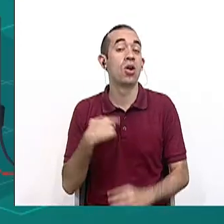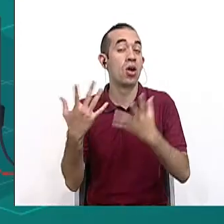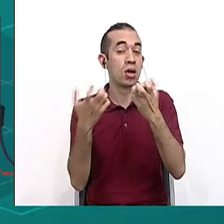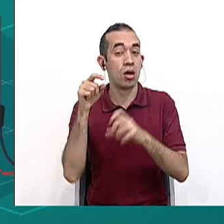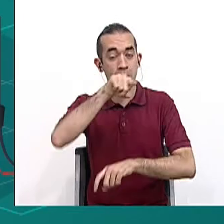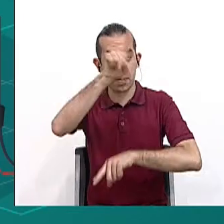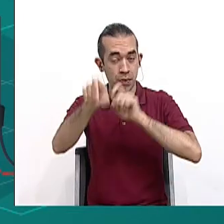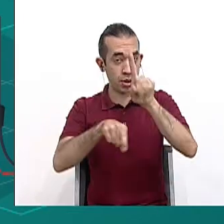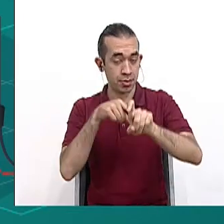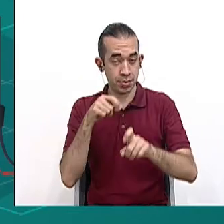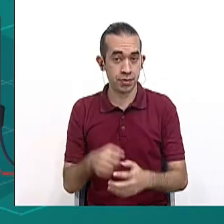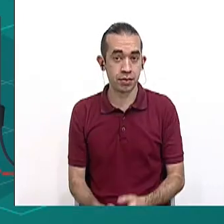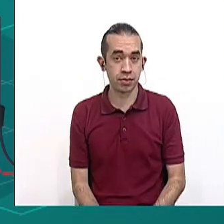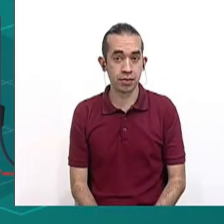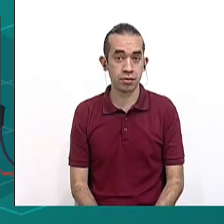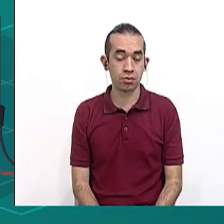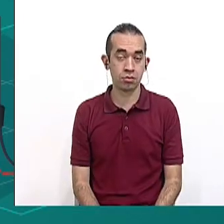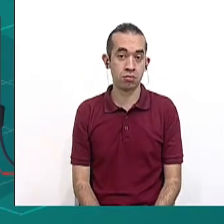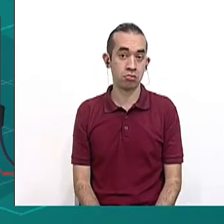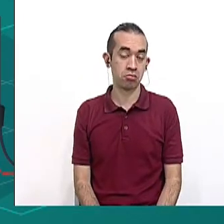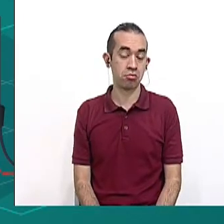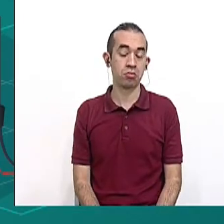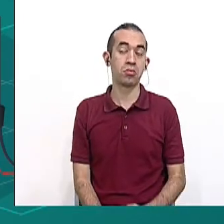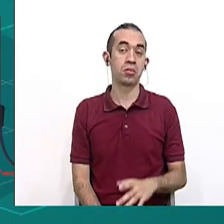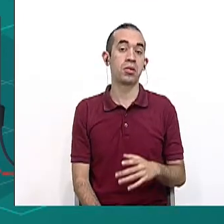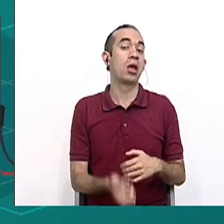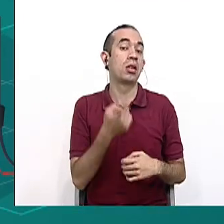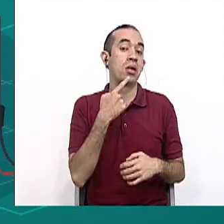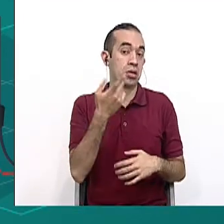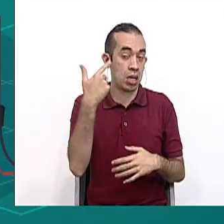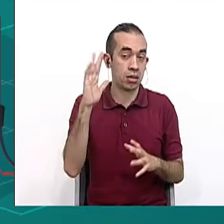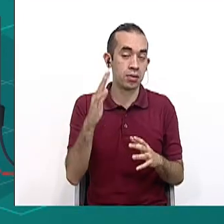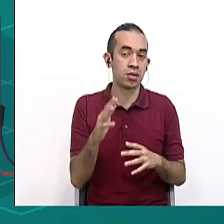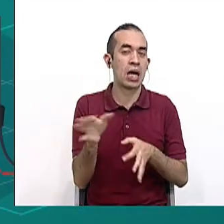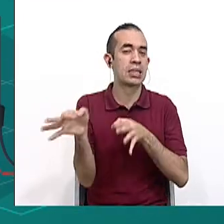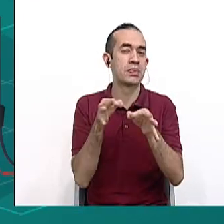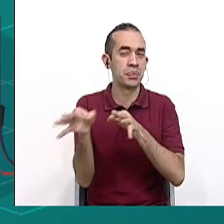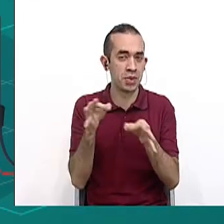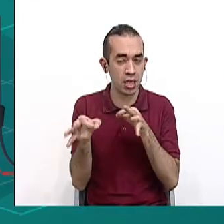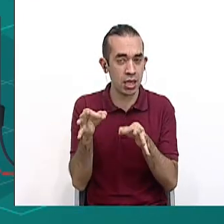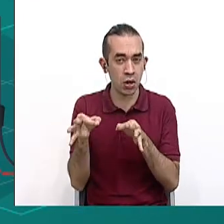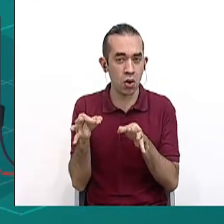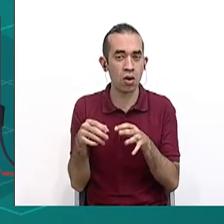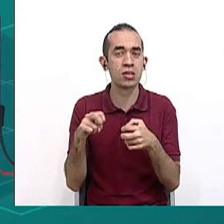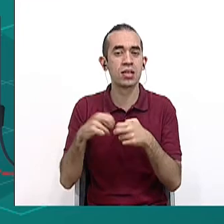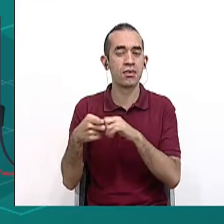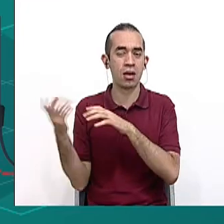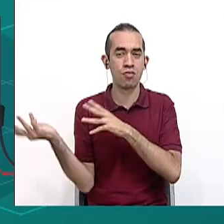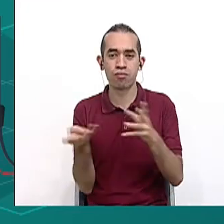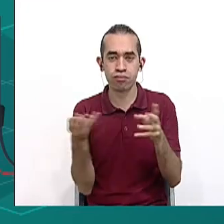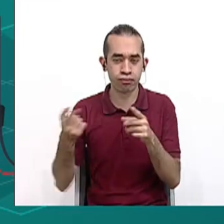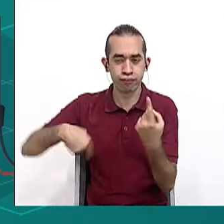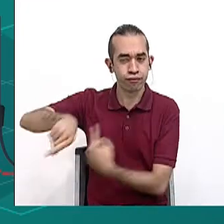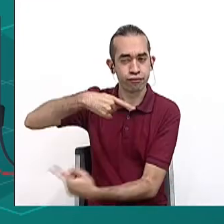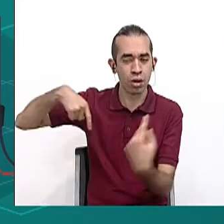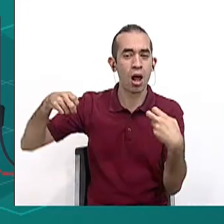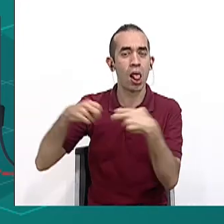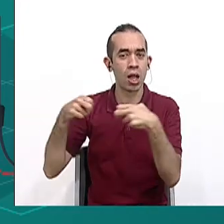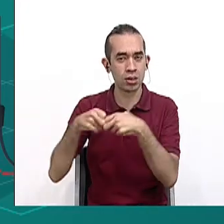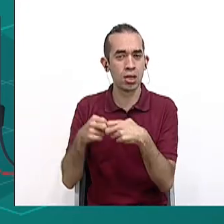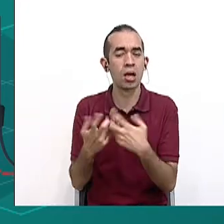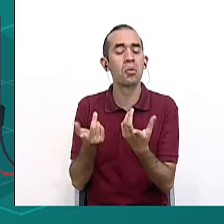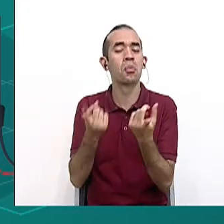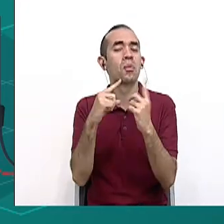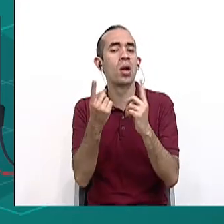si tienen que dar, como les decía anteriormente, la definición de la corriente eléctrica, ¿cuál es esa definición que